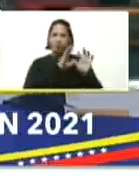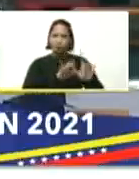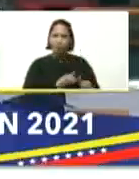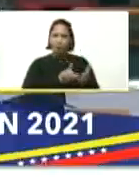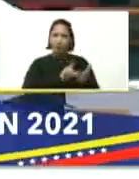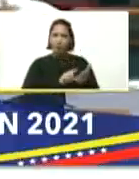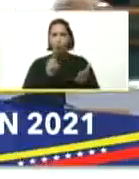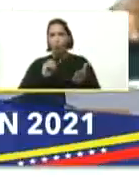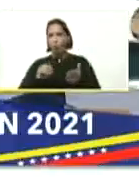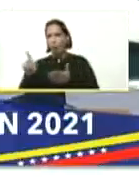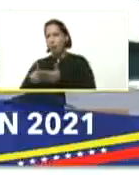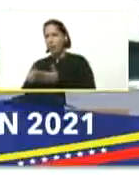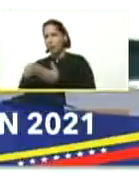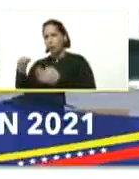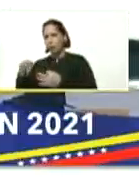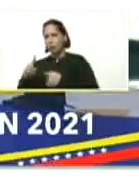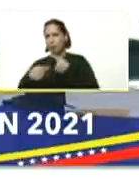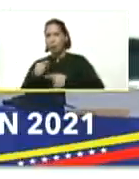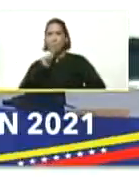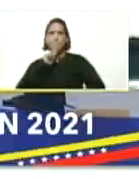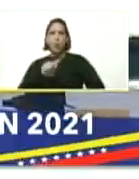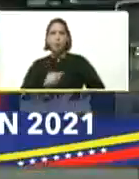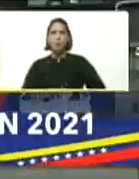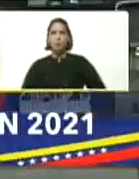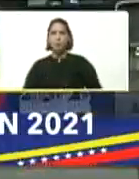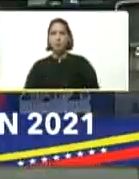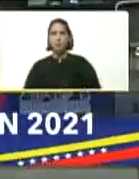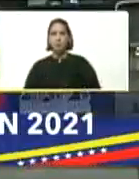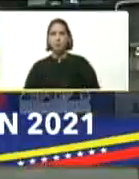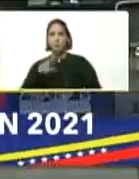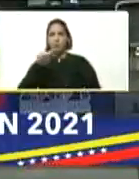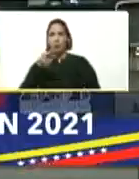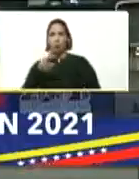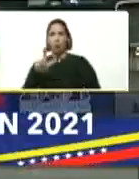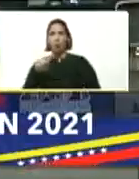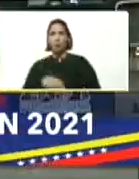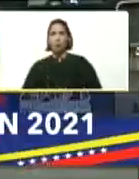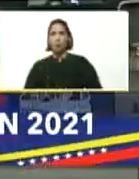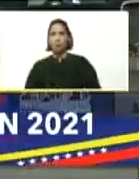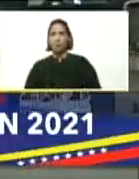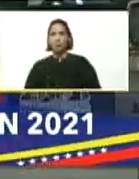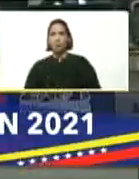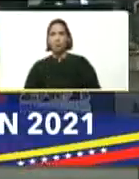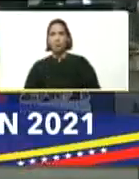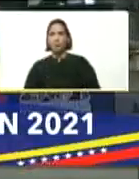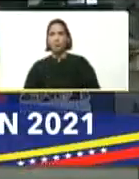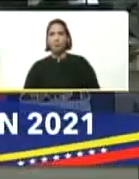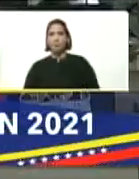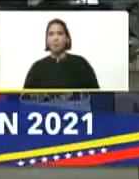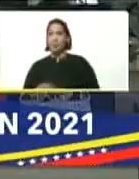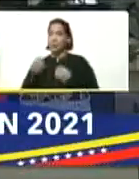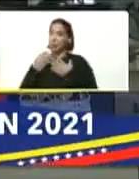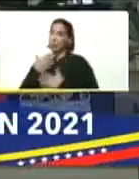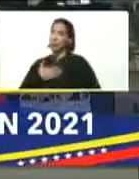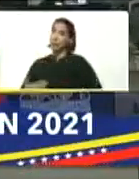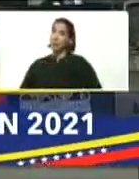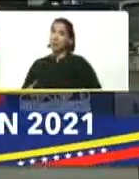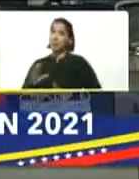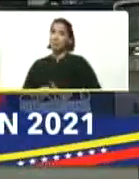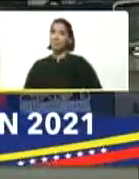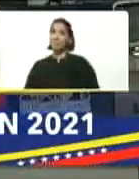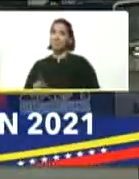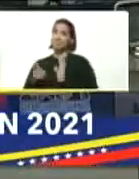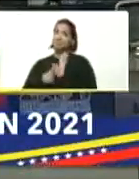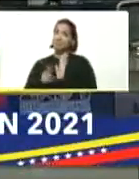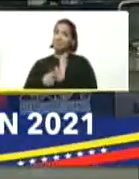físico. Después yo doy mi opinión. Raúl Dimas Nicolás Casal. Bueno, presidente, la verdad,